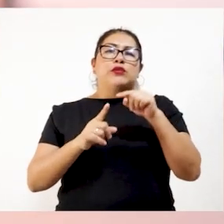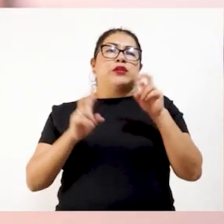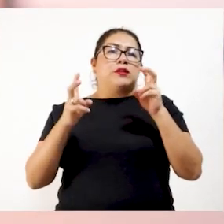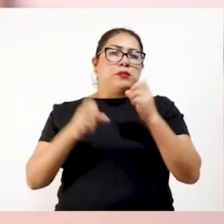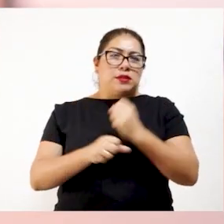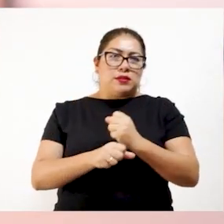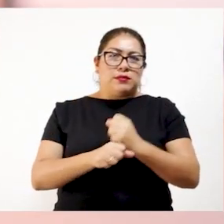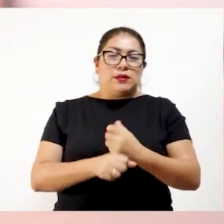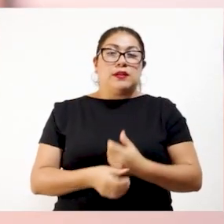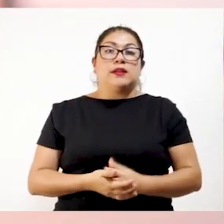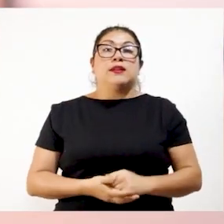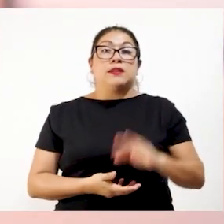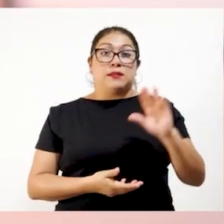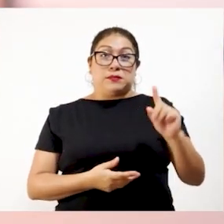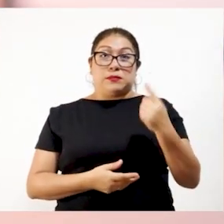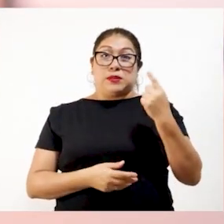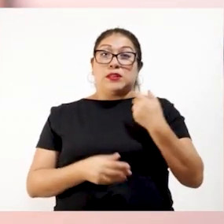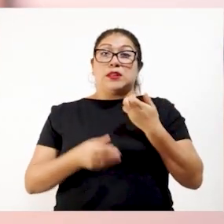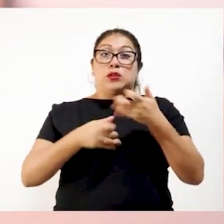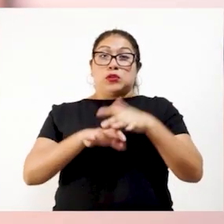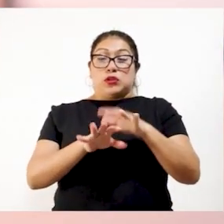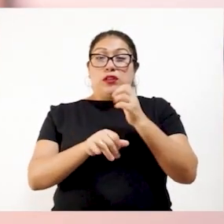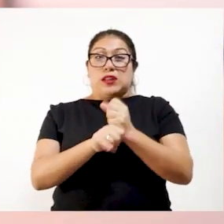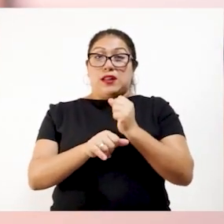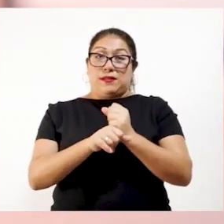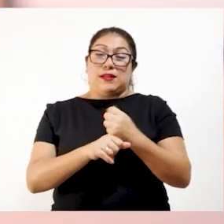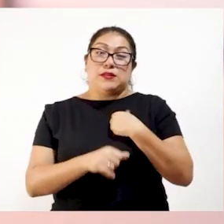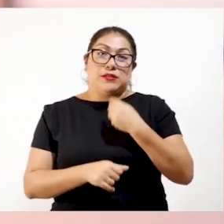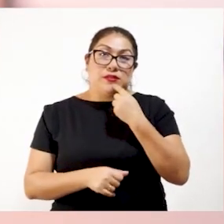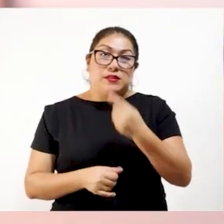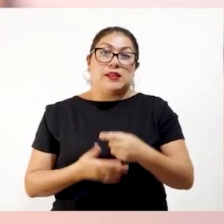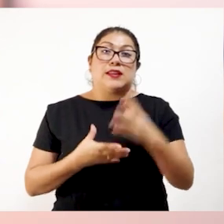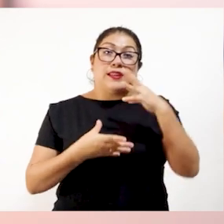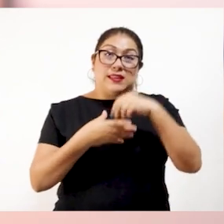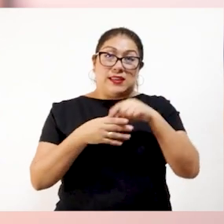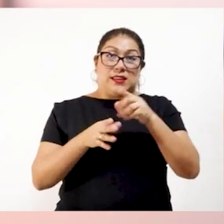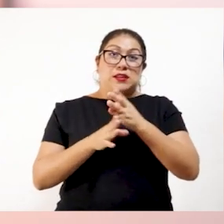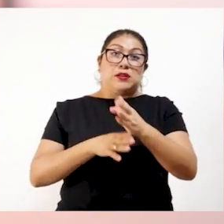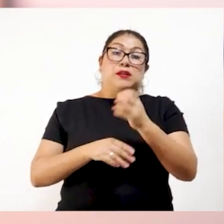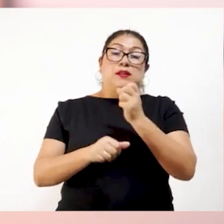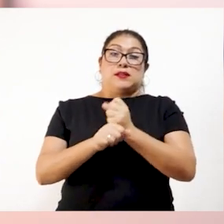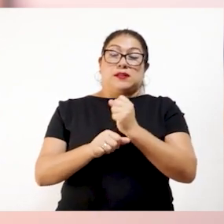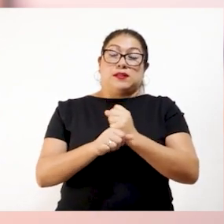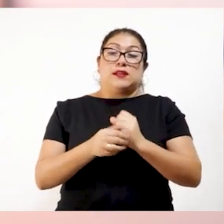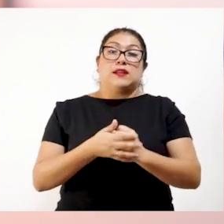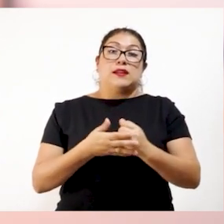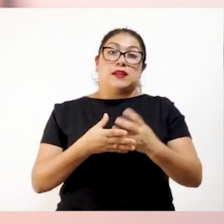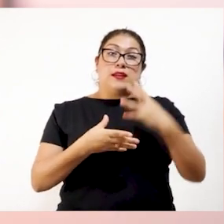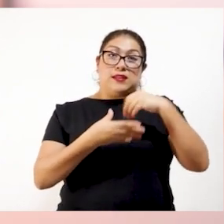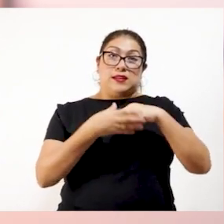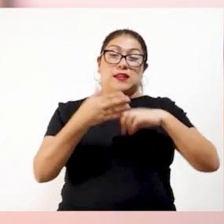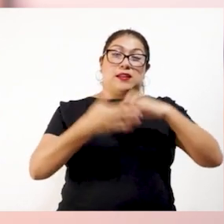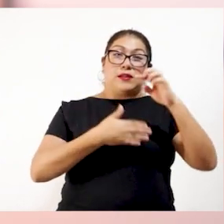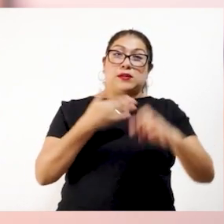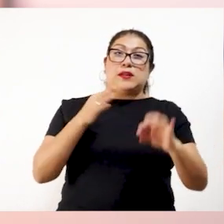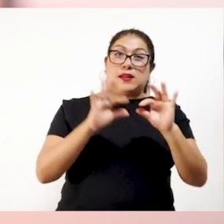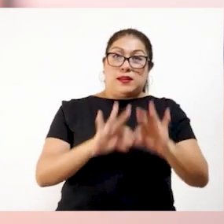mira, yo mencionaba al principio nuestra línea de inclusión laboral y dentro de esta línea nuestro